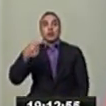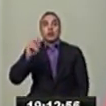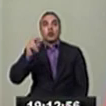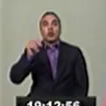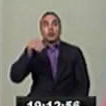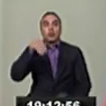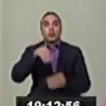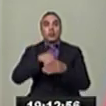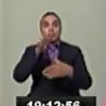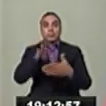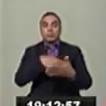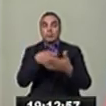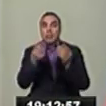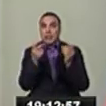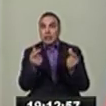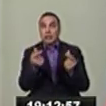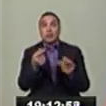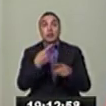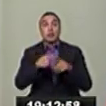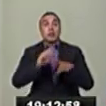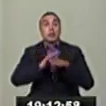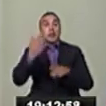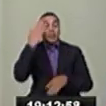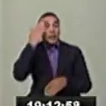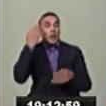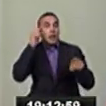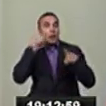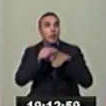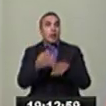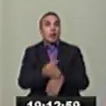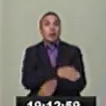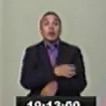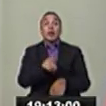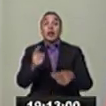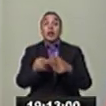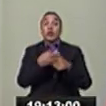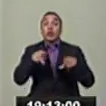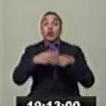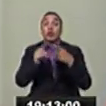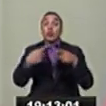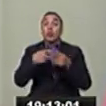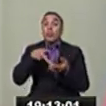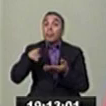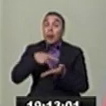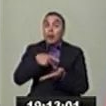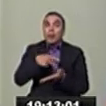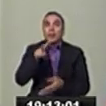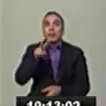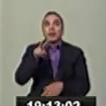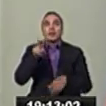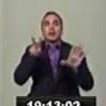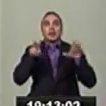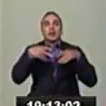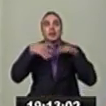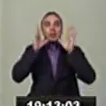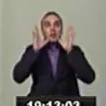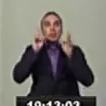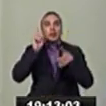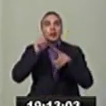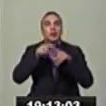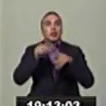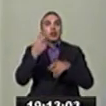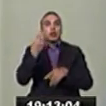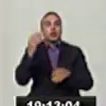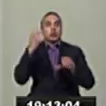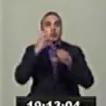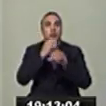dentro del cronograma. Entonces ya está previsto que se inicie su cobro a partir del 27 de diciembre a las 0